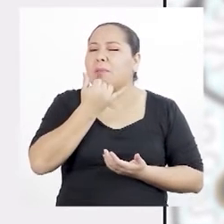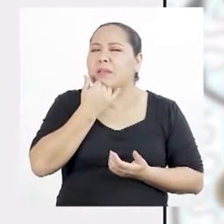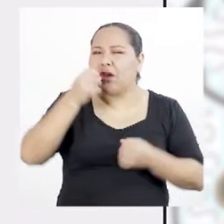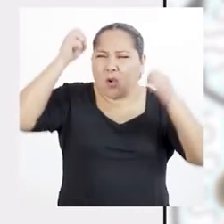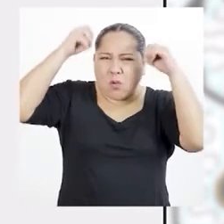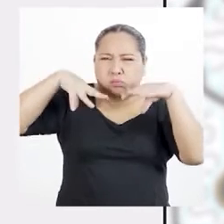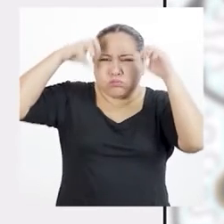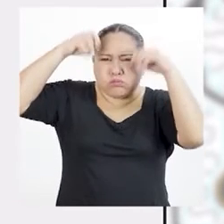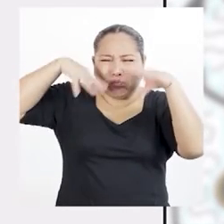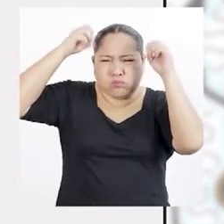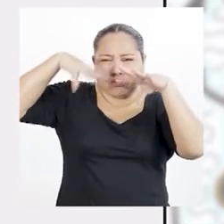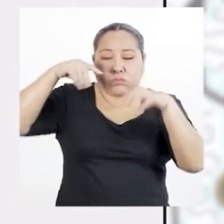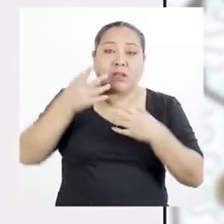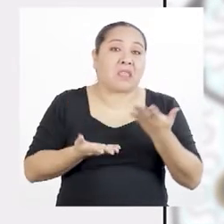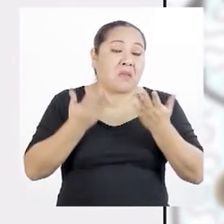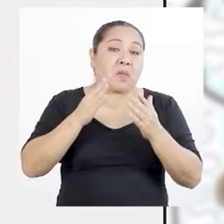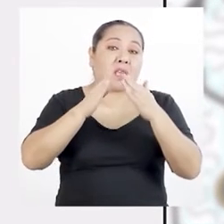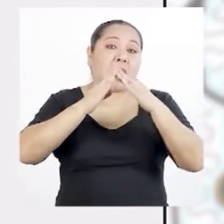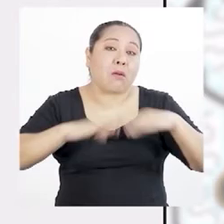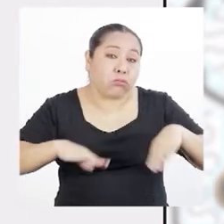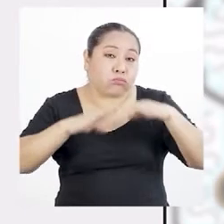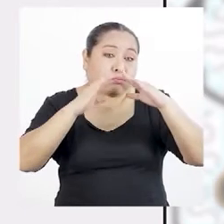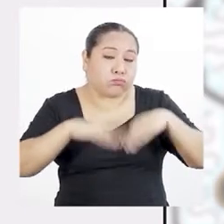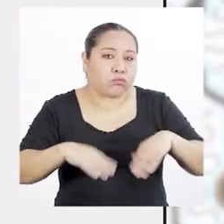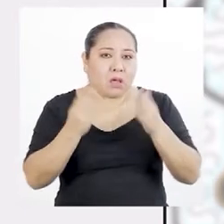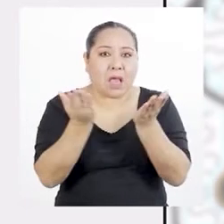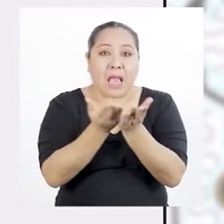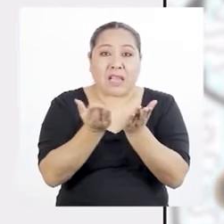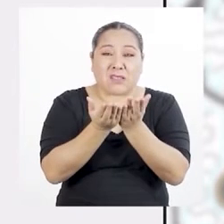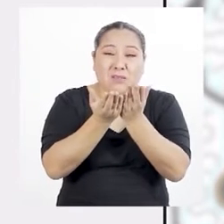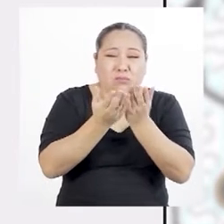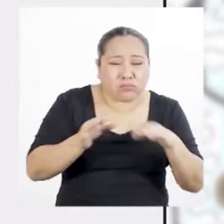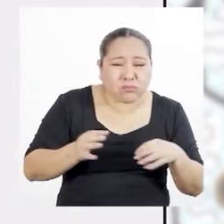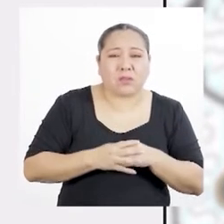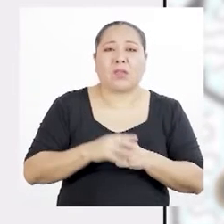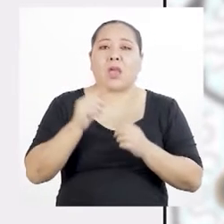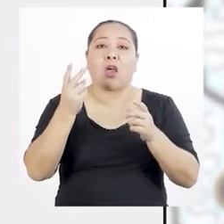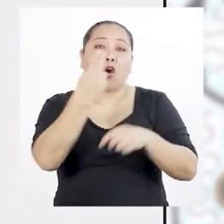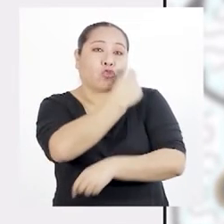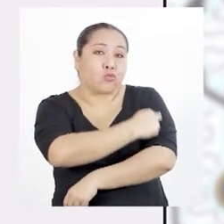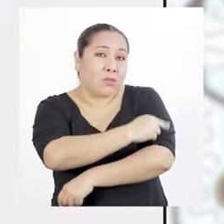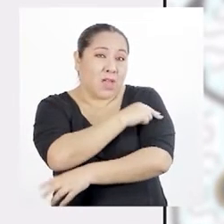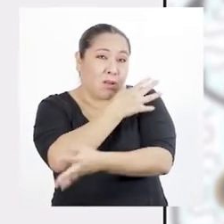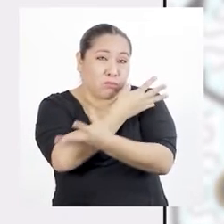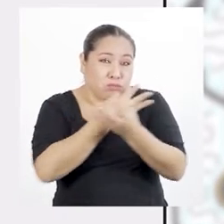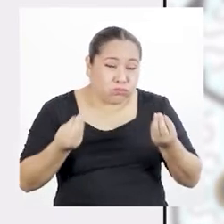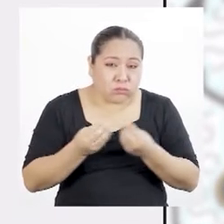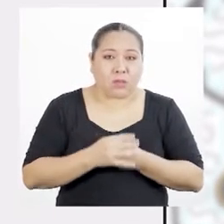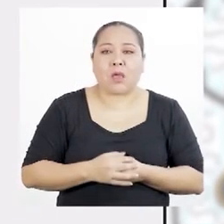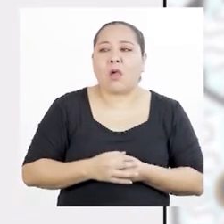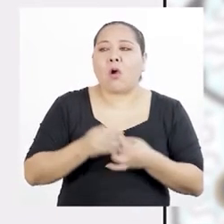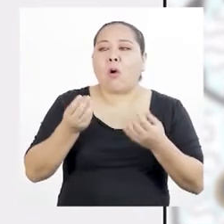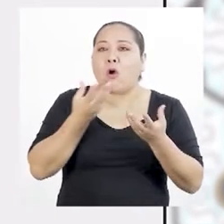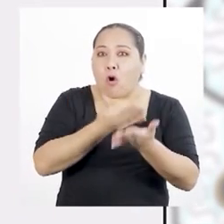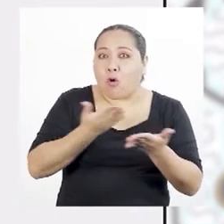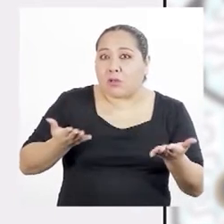lluvias torrenciales son la pérdida de viviendas, colegios, hospitales, también la pérdida de diversos